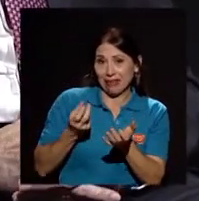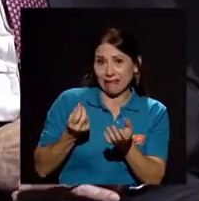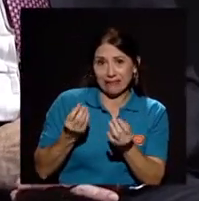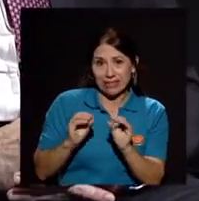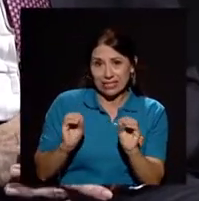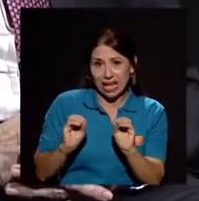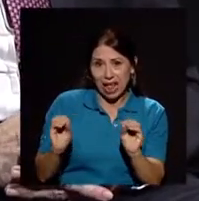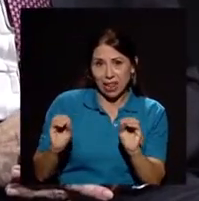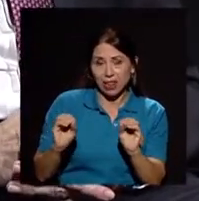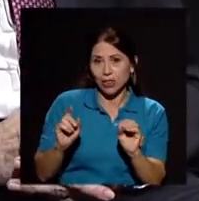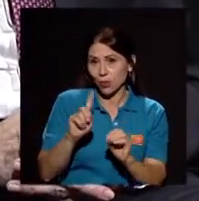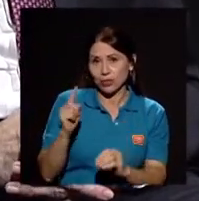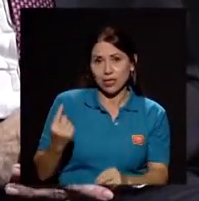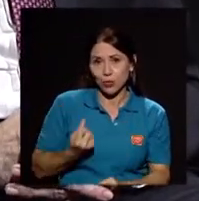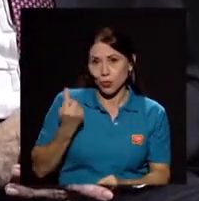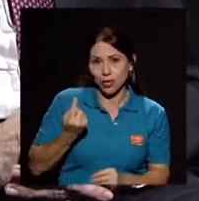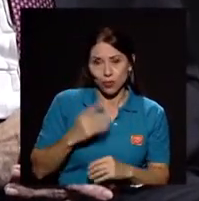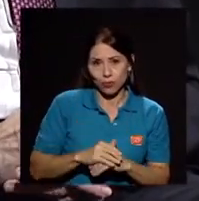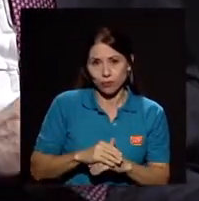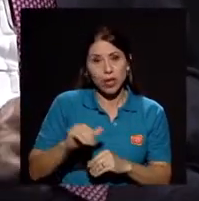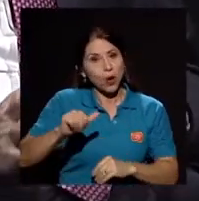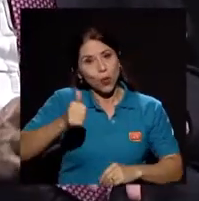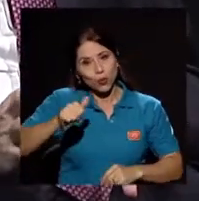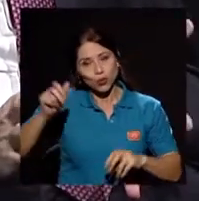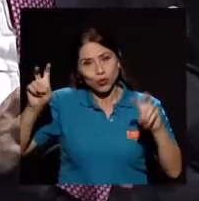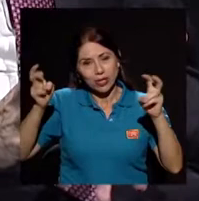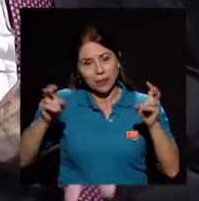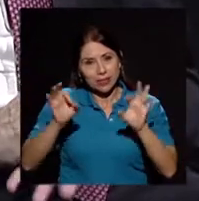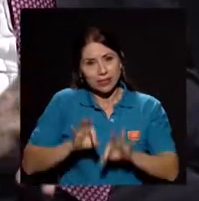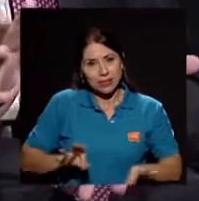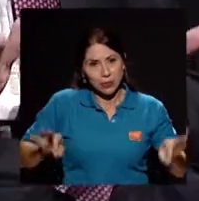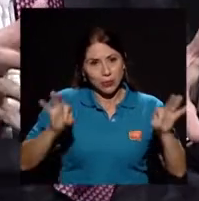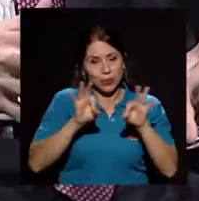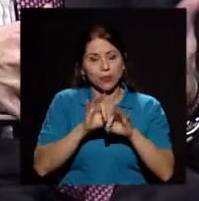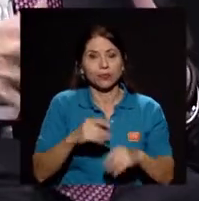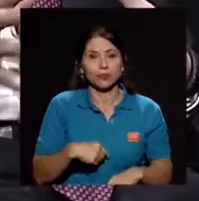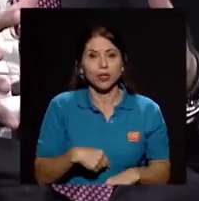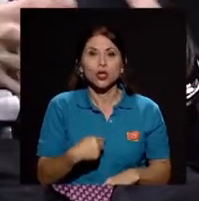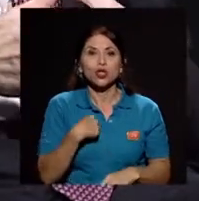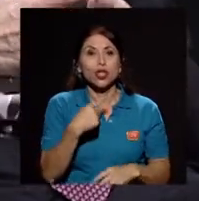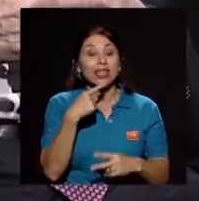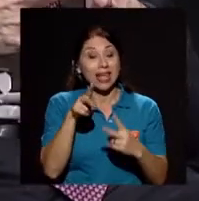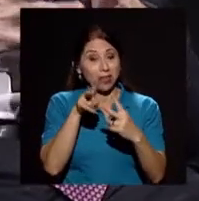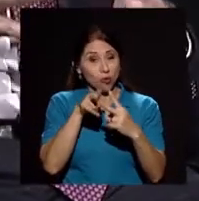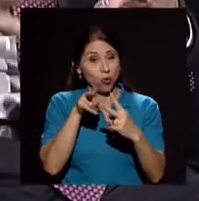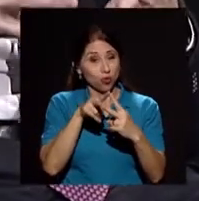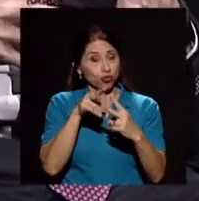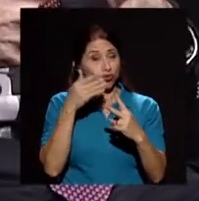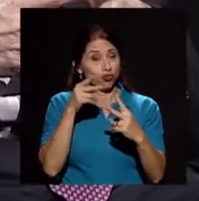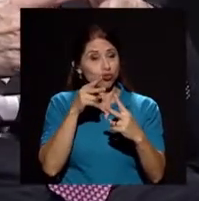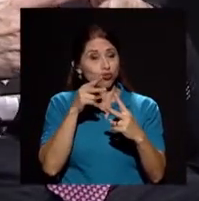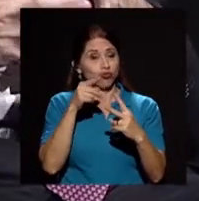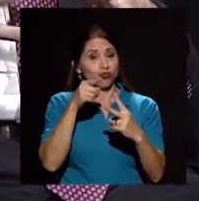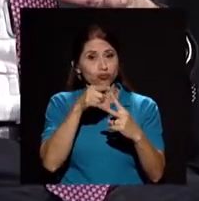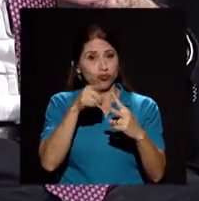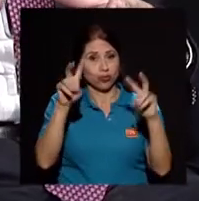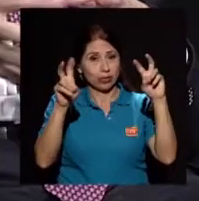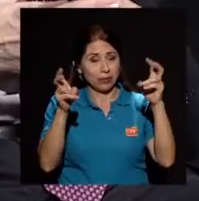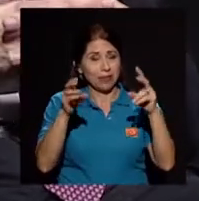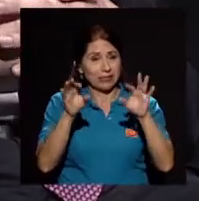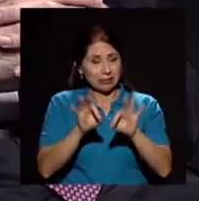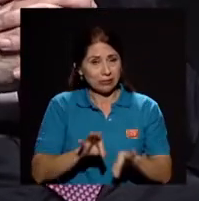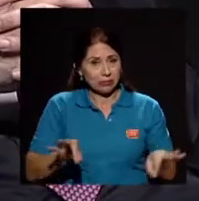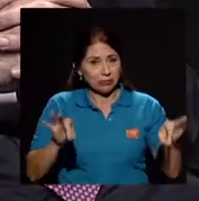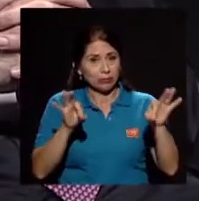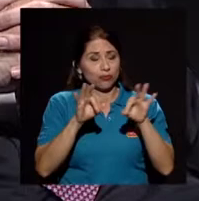otros grandes temas yo diría que hay dos hay dos dos ramas que son importantes o los dos temas que me parece que son relevantes